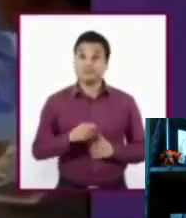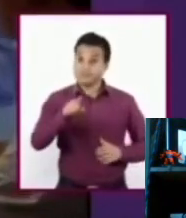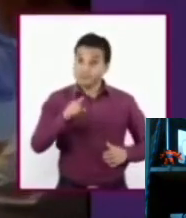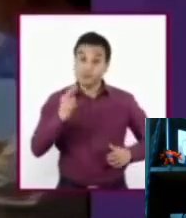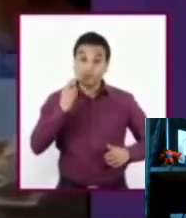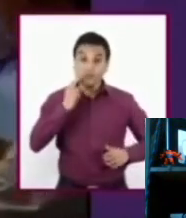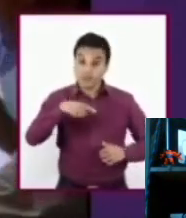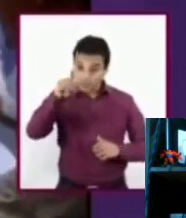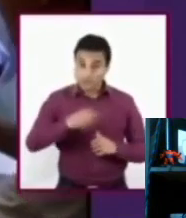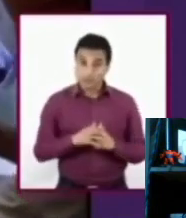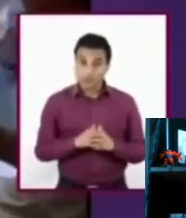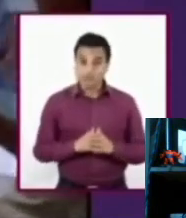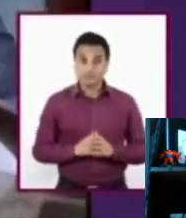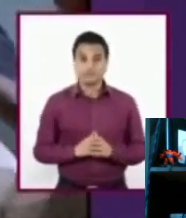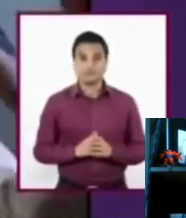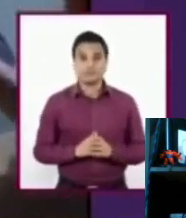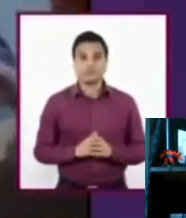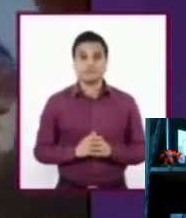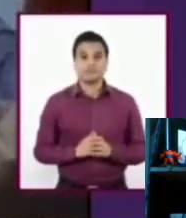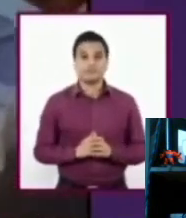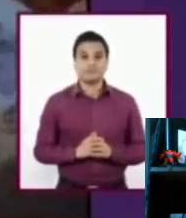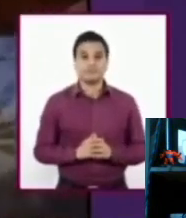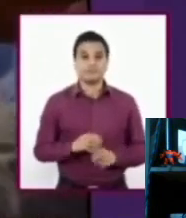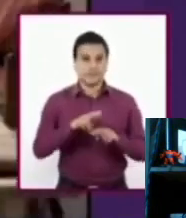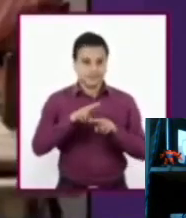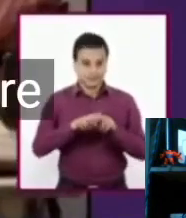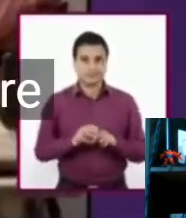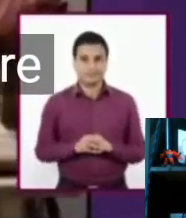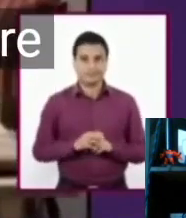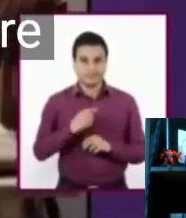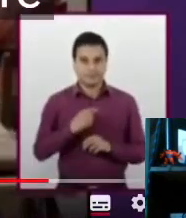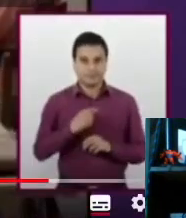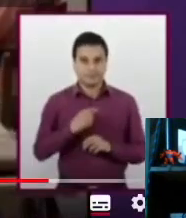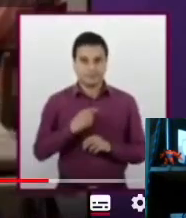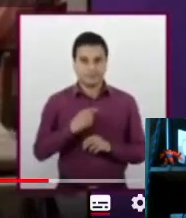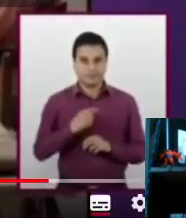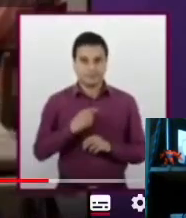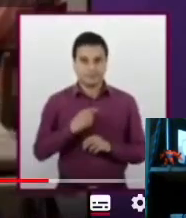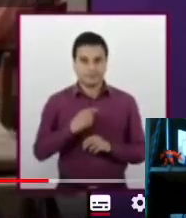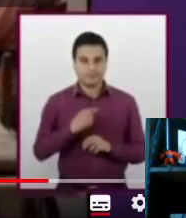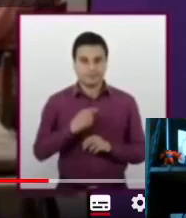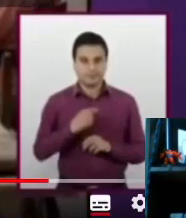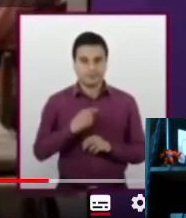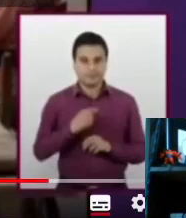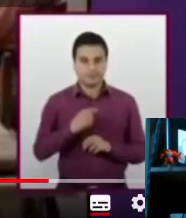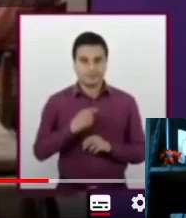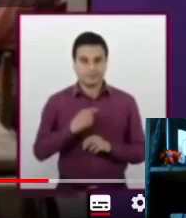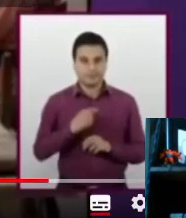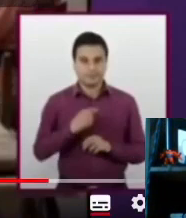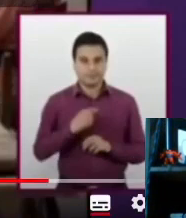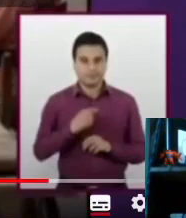veis muy bien si cambias también el amigo de